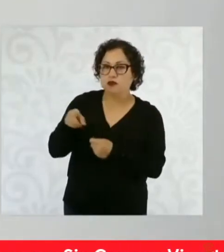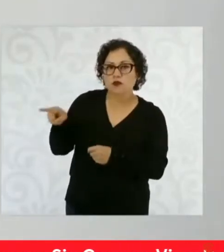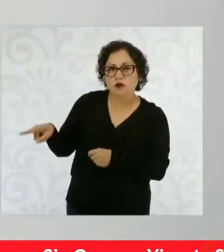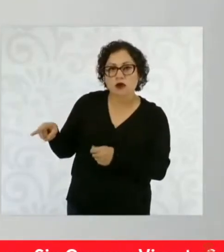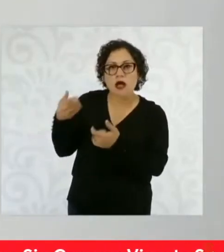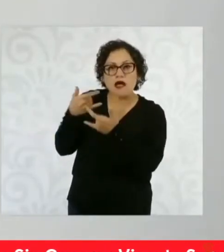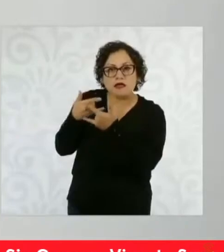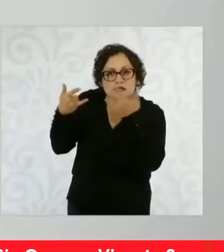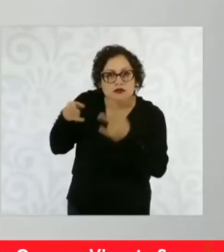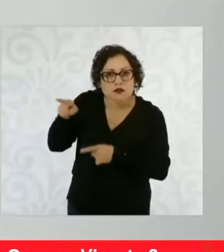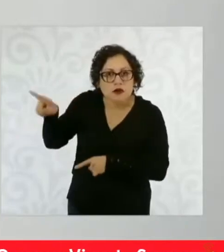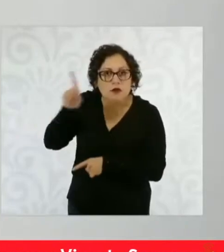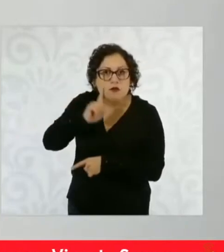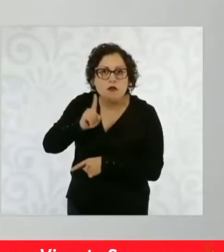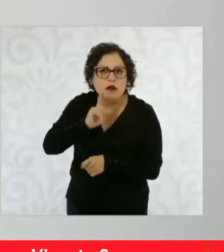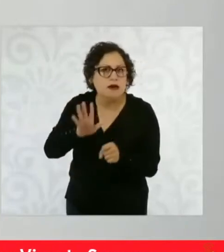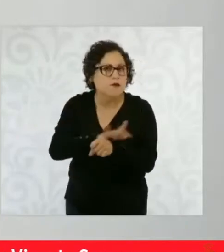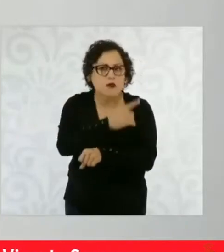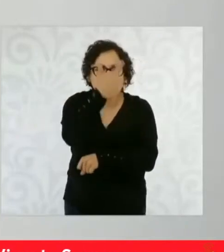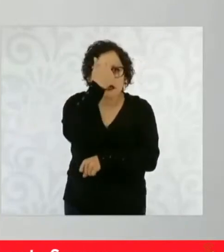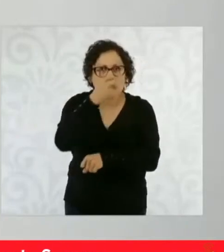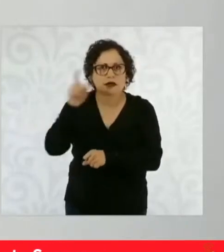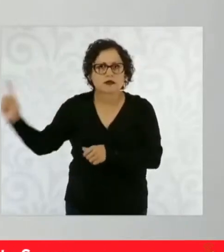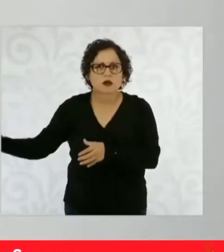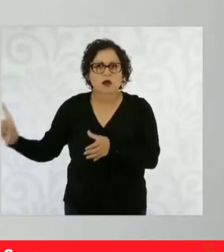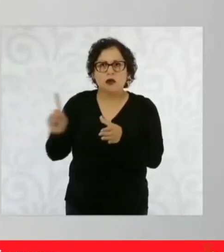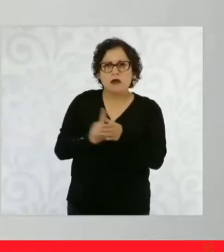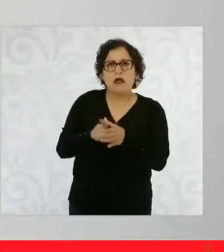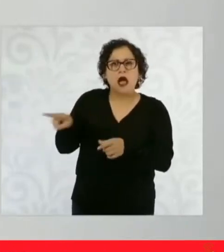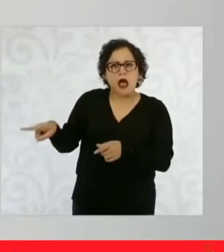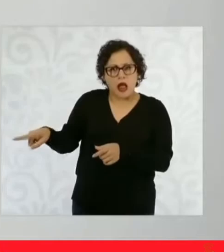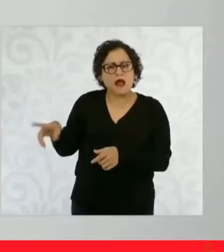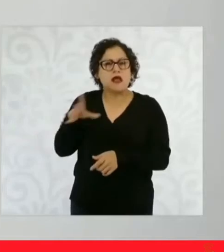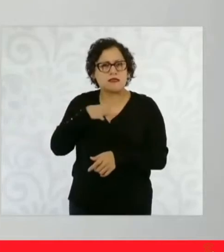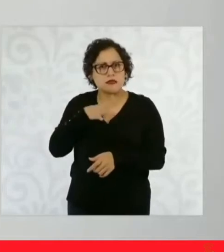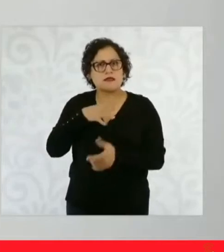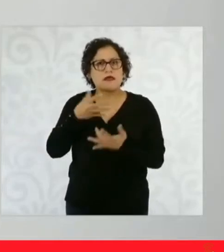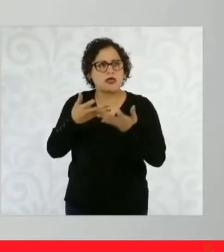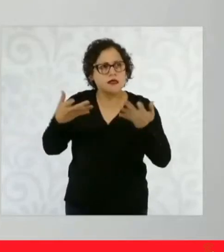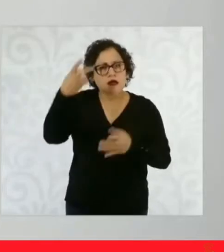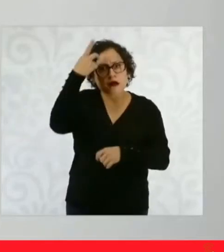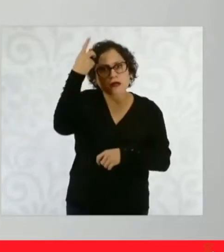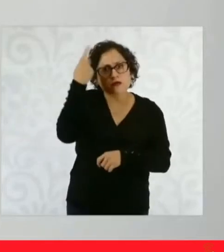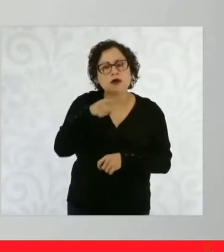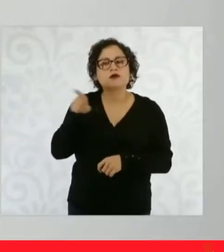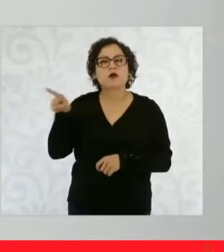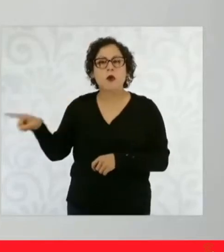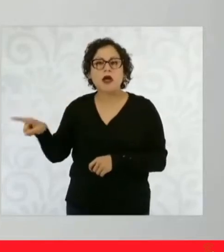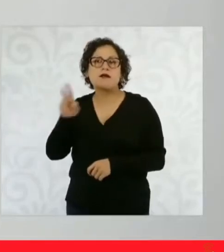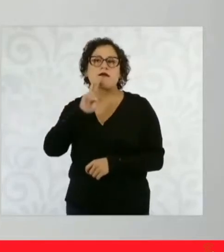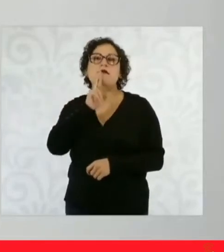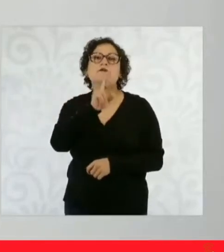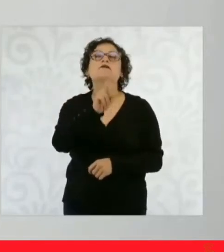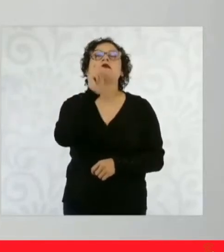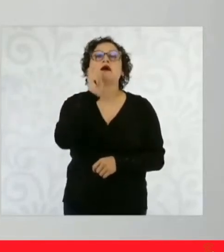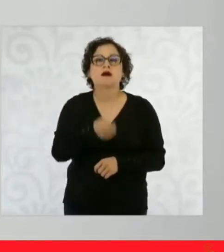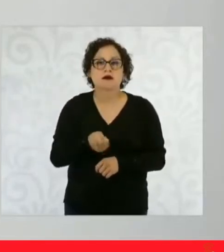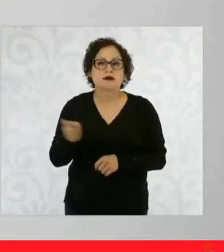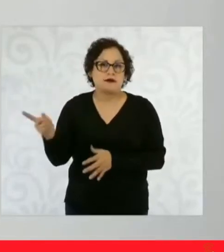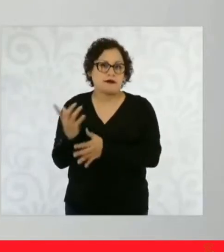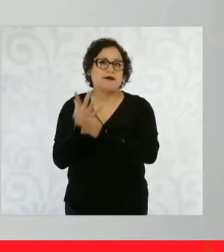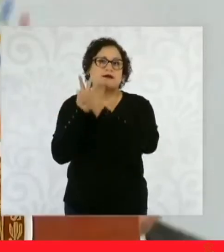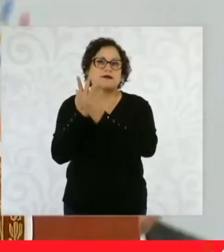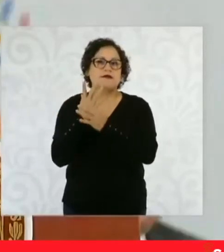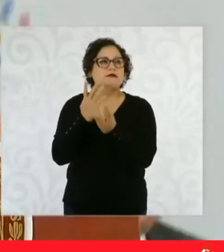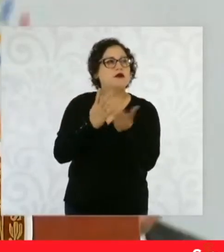había incorporado, si ella era una mediana propietaria, la contestación que ella daba era que efectivamente otras